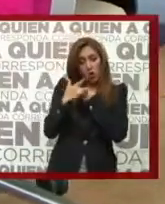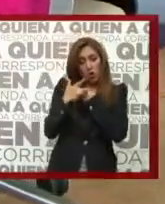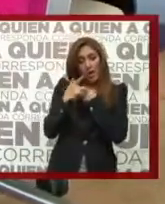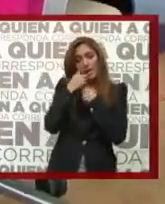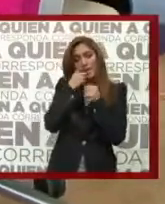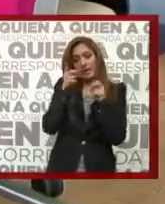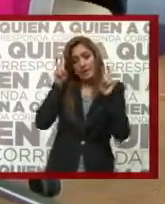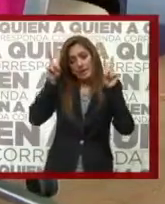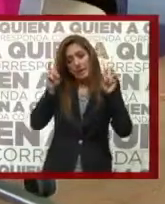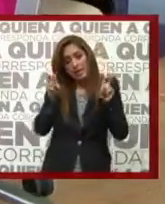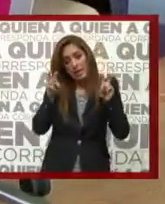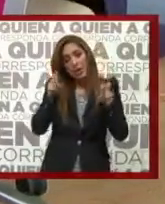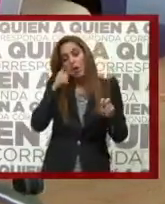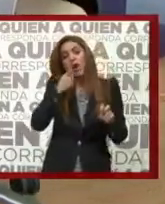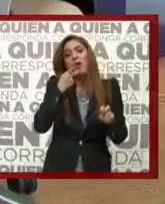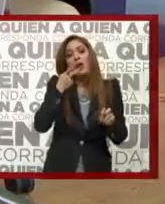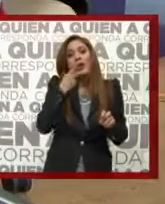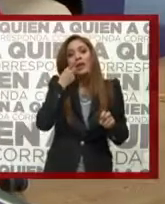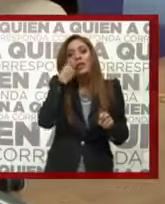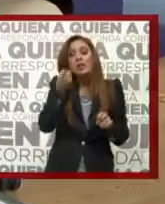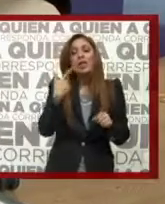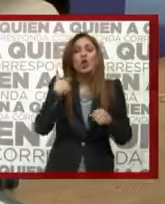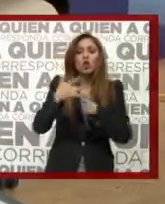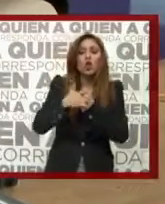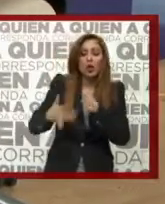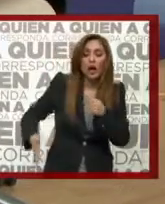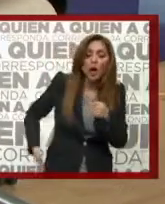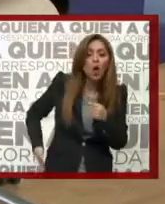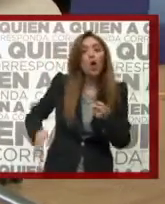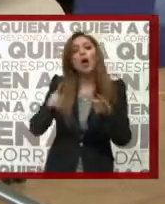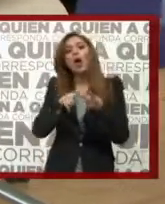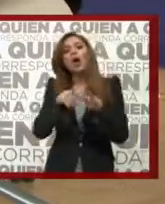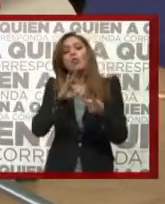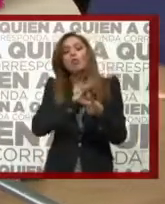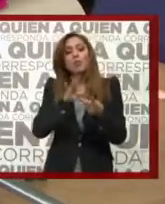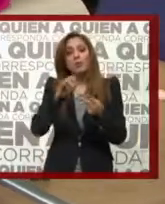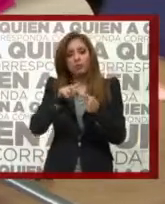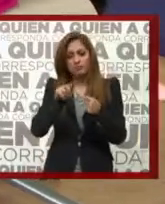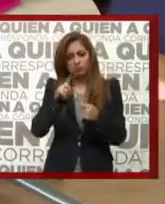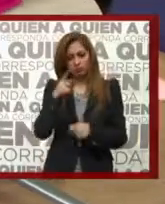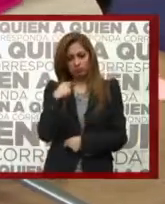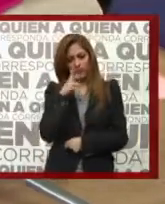ellas usan otro lenguaje, dicen le tocaba la cola y que le tocaba. Cuando nosotros